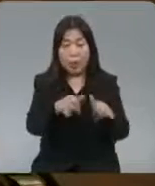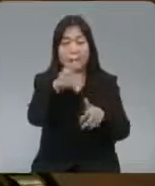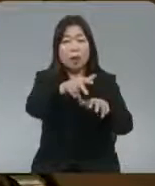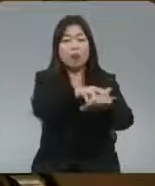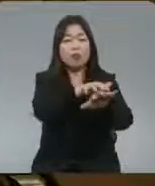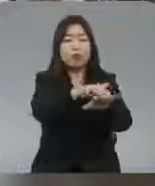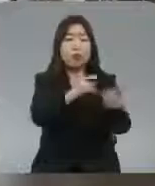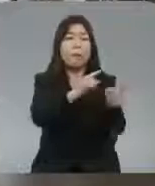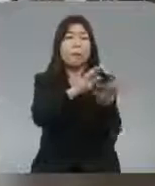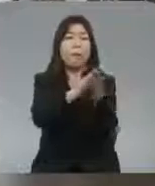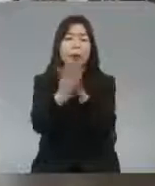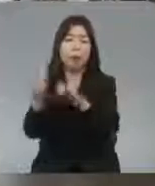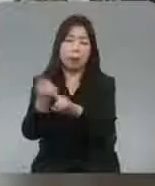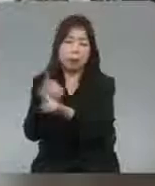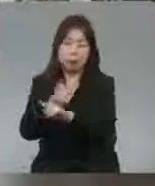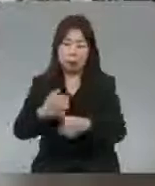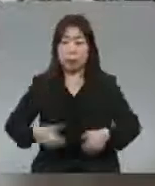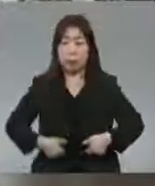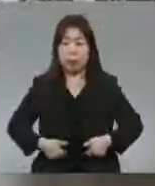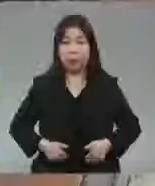actividades industriales